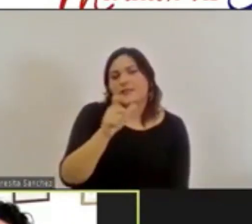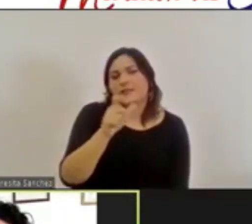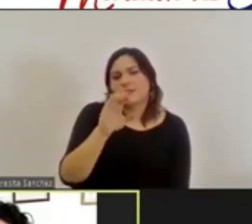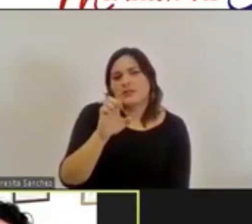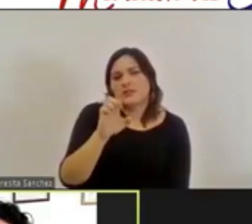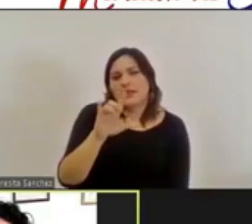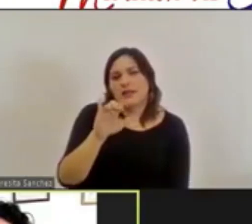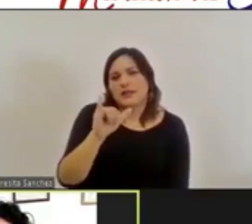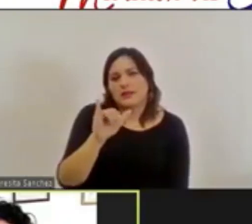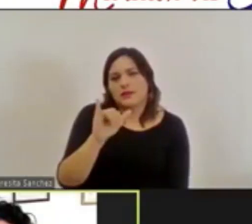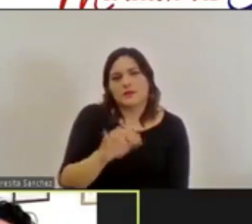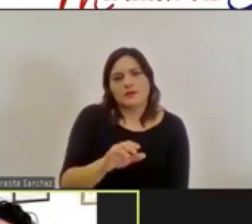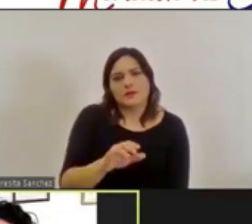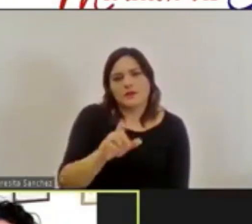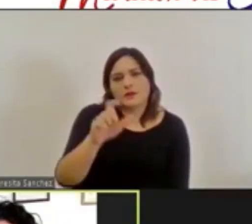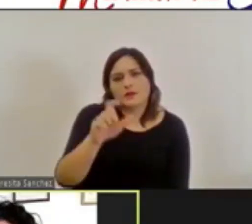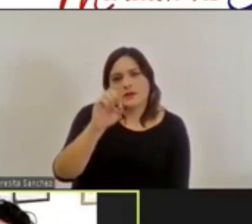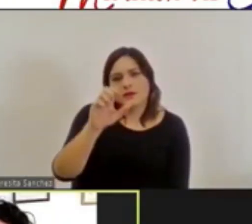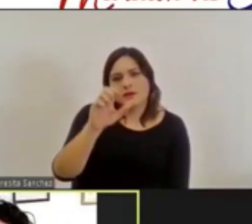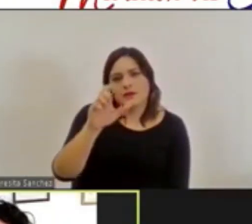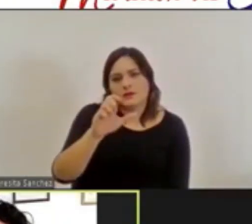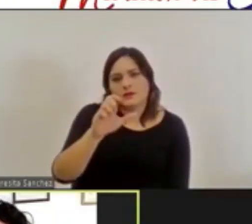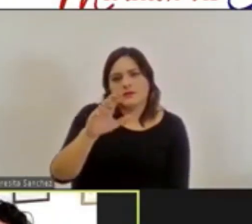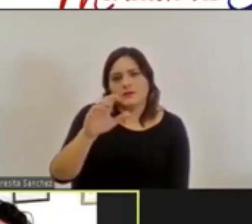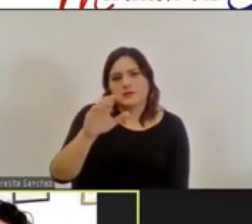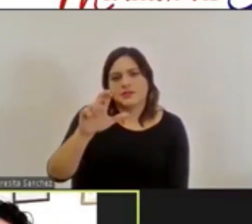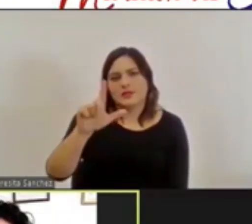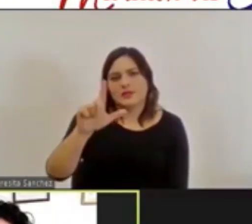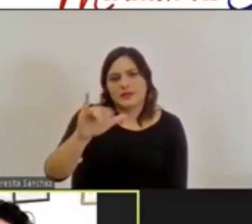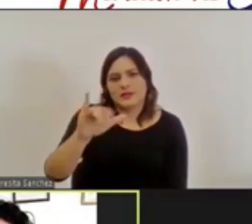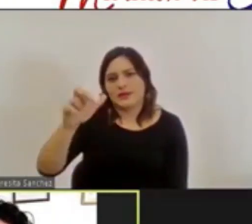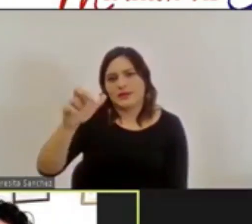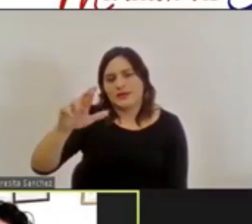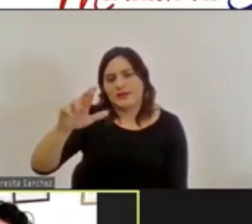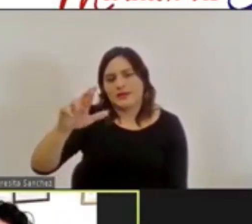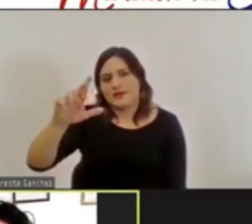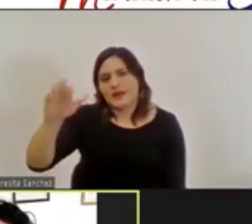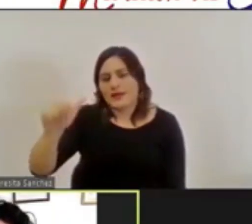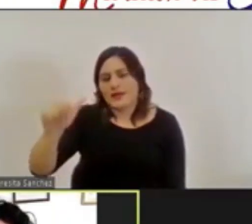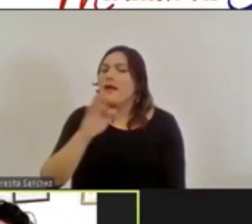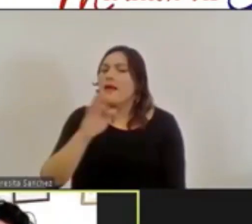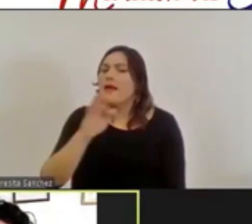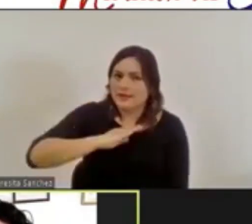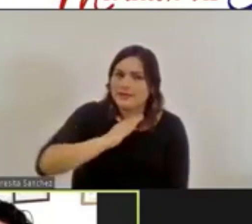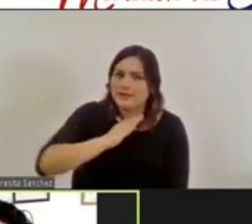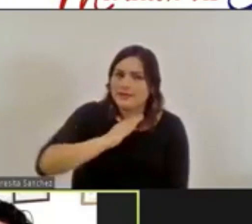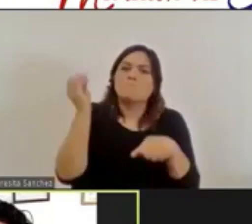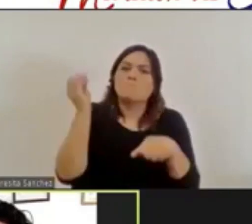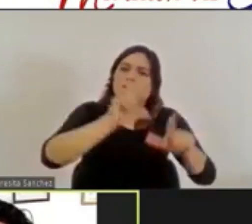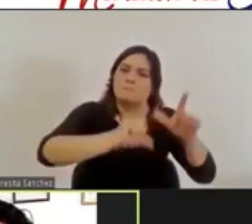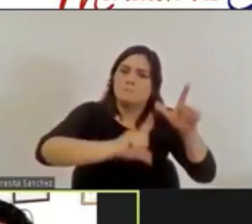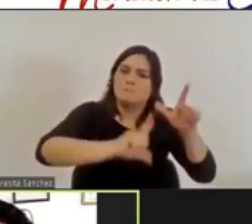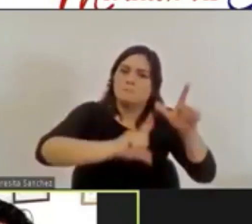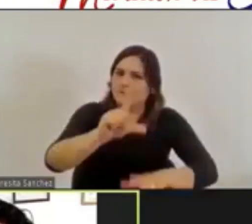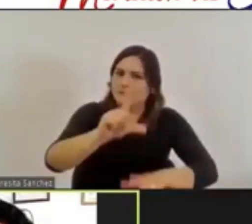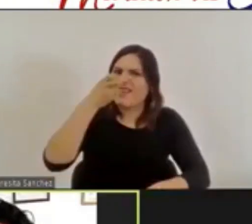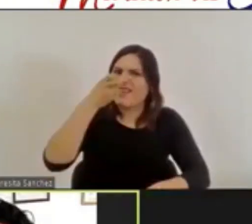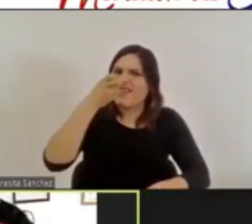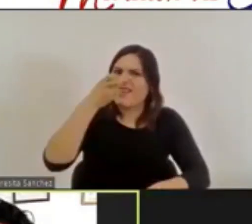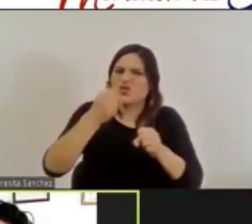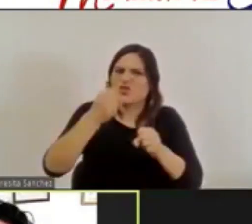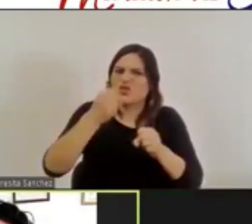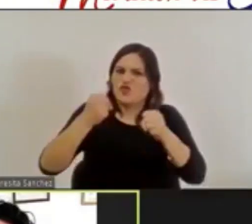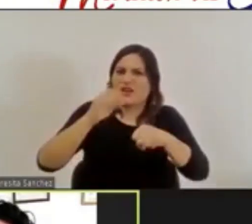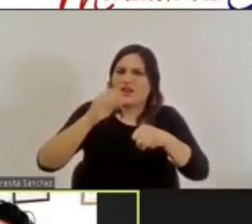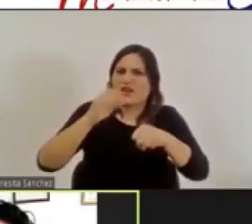ver, permítame. Shelly Herrera, felicidades Epicentro San Luis Potosí por ser los primeros en incorporar LSM y fortalecer la perspectiva de discapacidad,